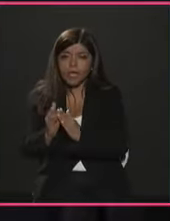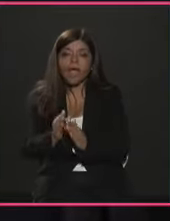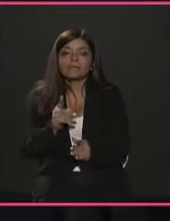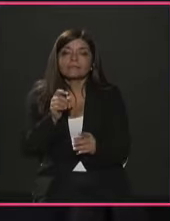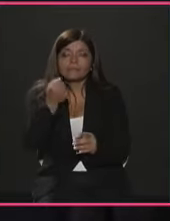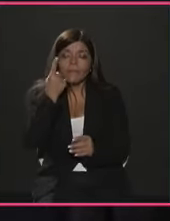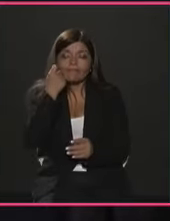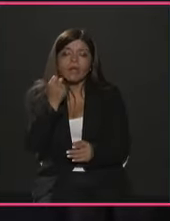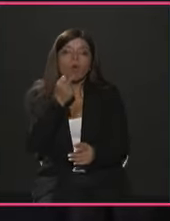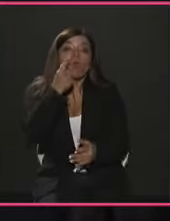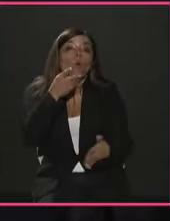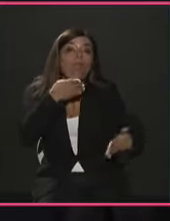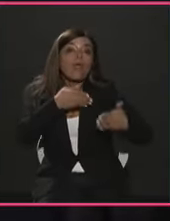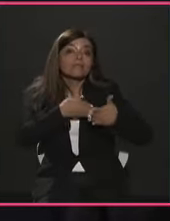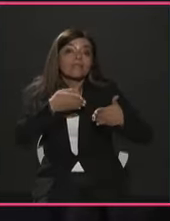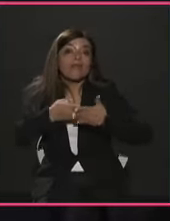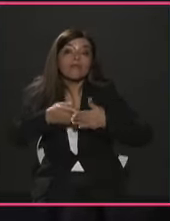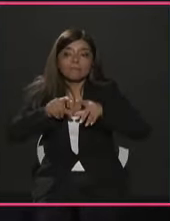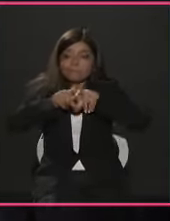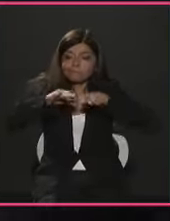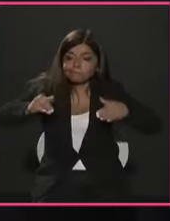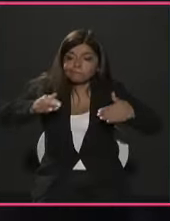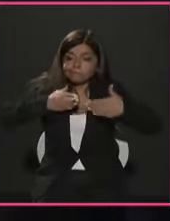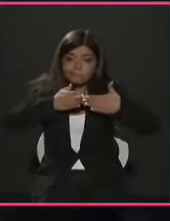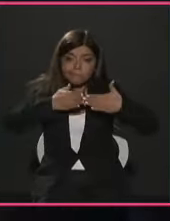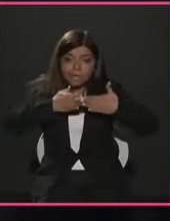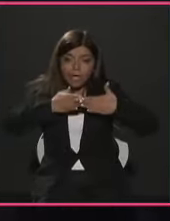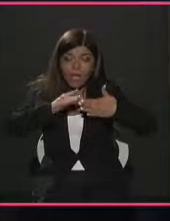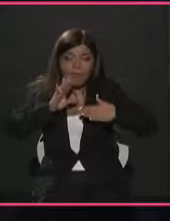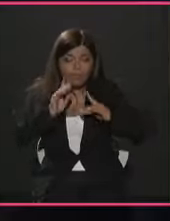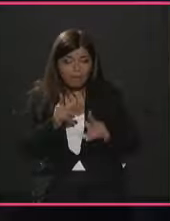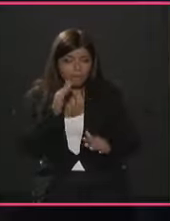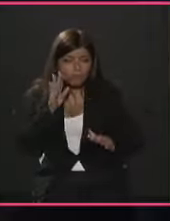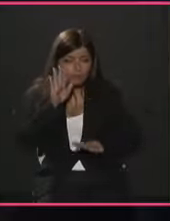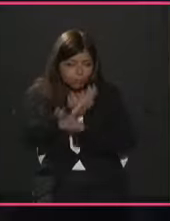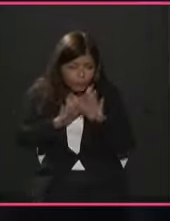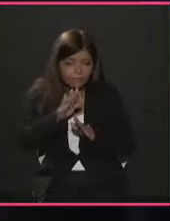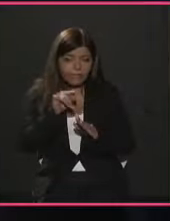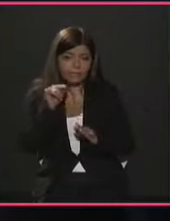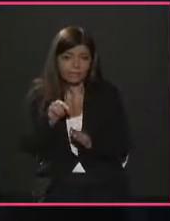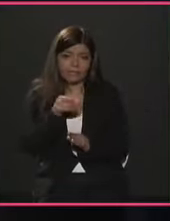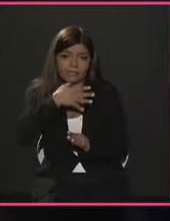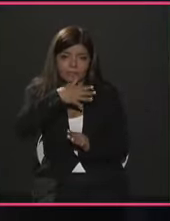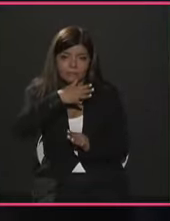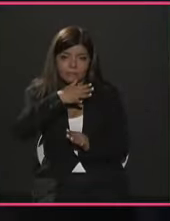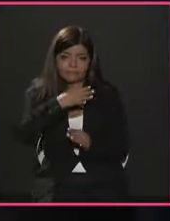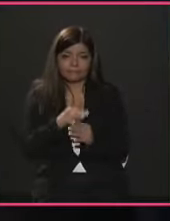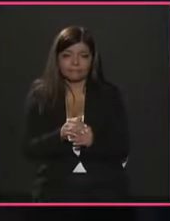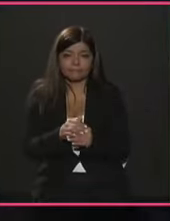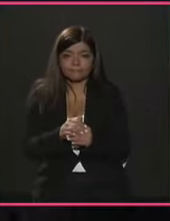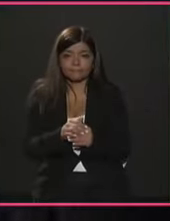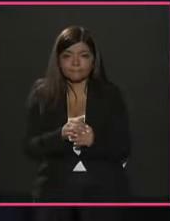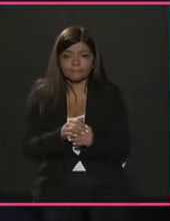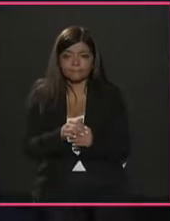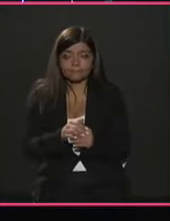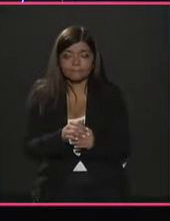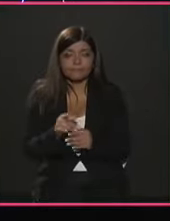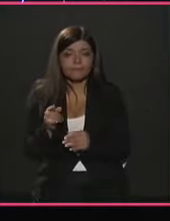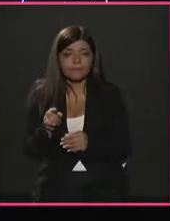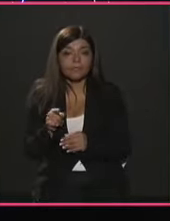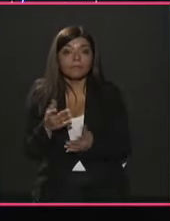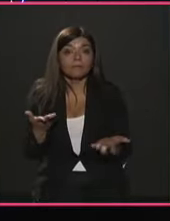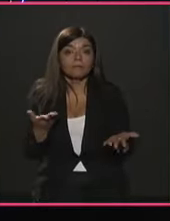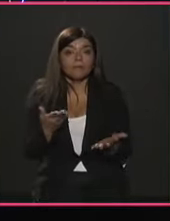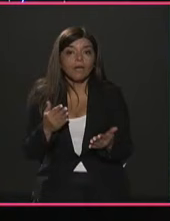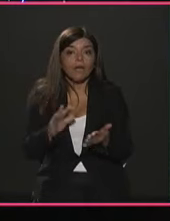límites Cuál es el límite la línea roja que no debe cruzarse para no para que haya